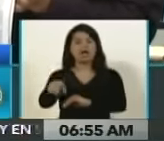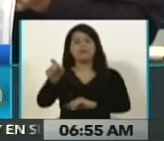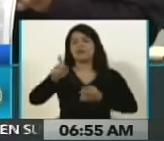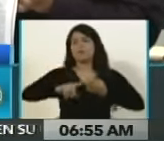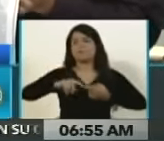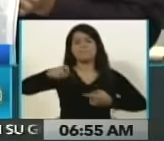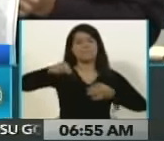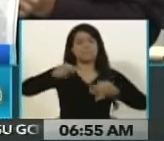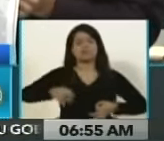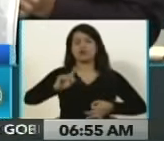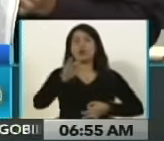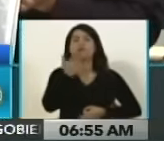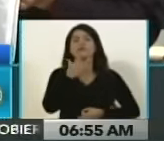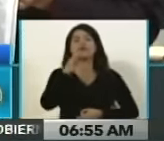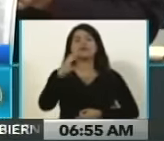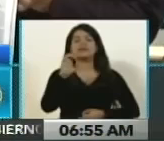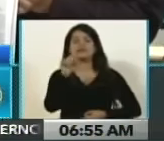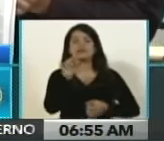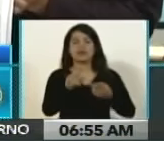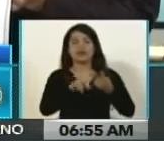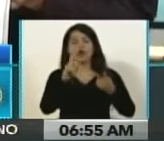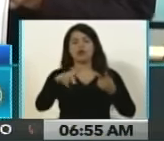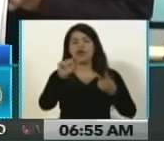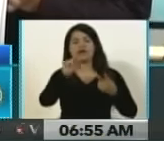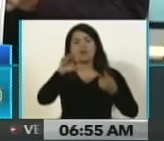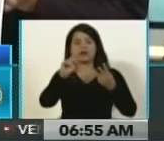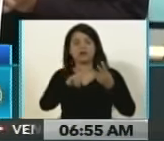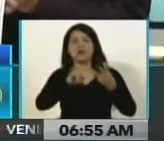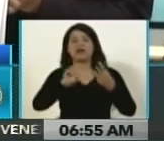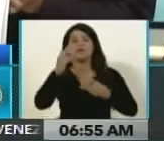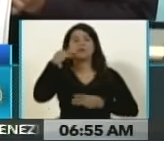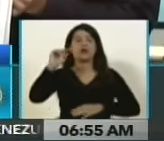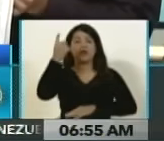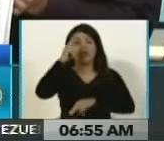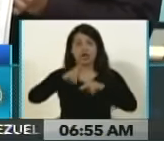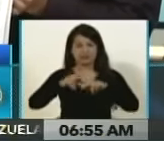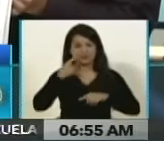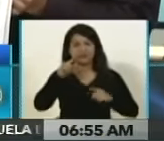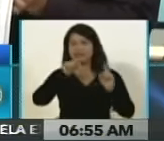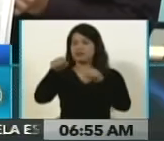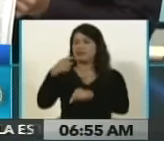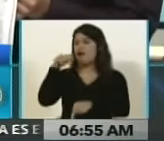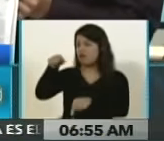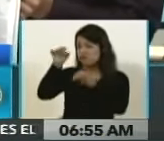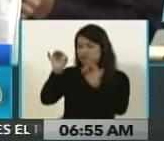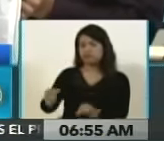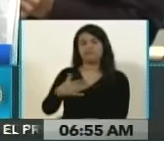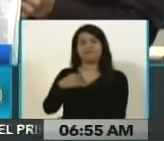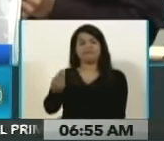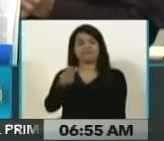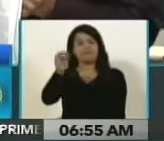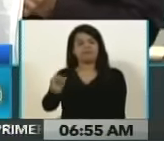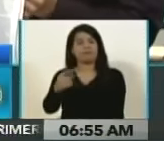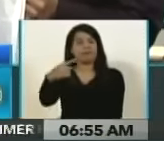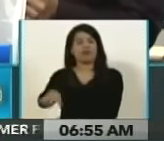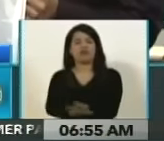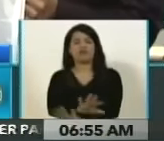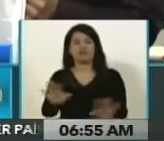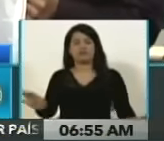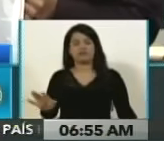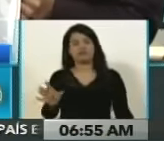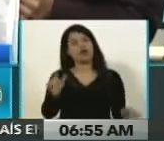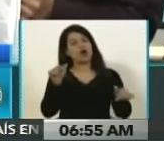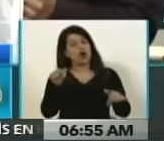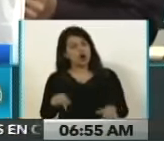propio César Rengifo, de Armando Reverón, del Negro Primero, y dice que simplemente ha perdido la esencia el Panteón Nacional. Hoy, cuando va a ingresar